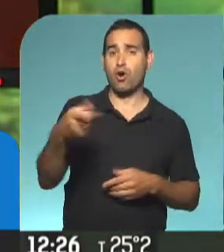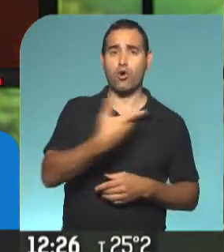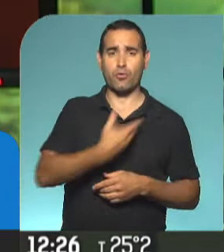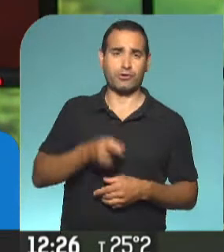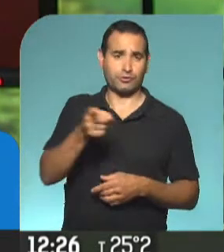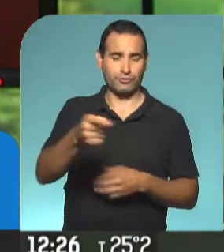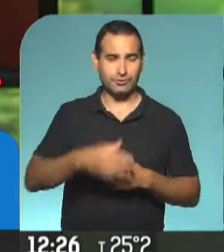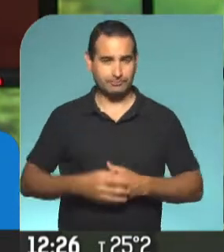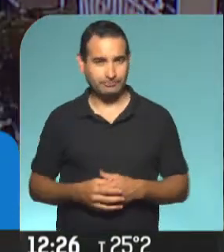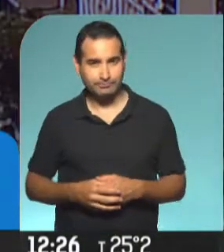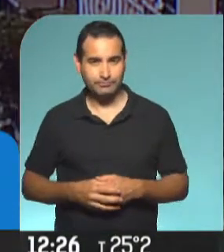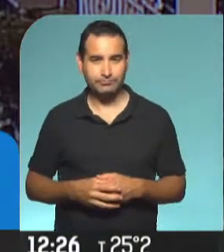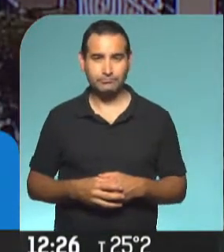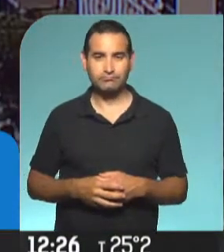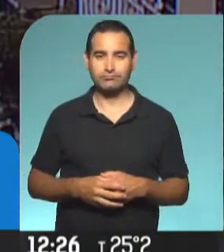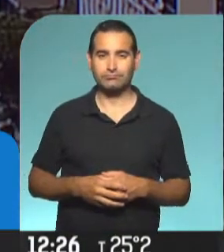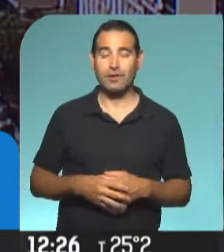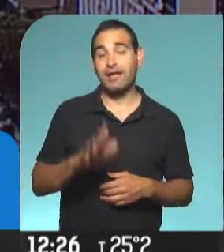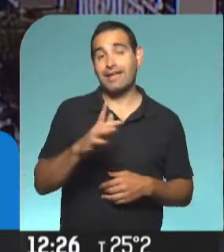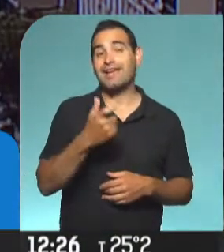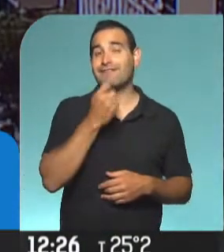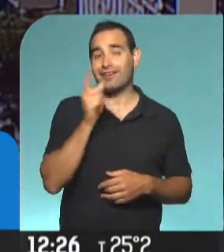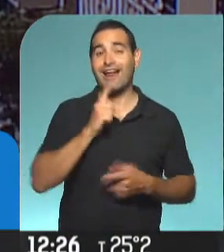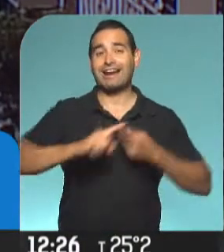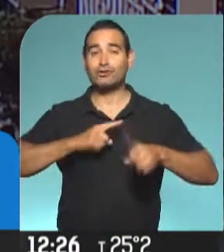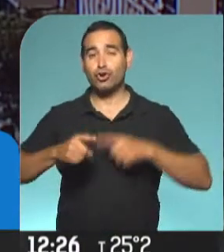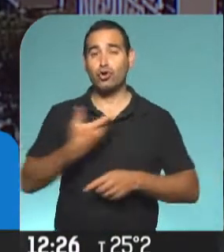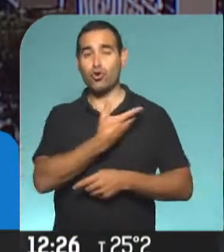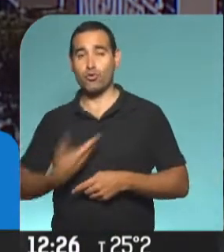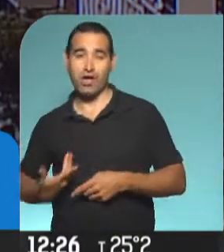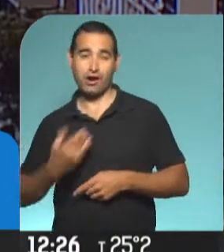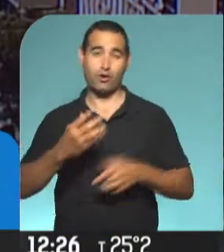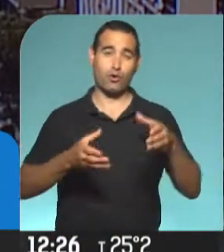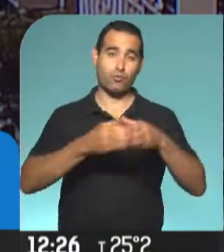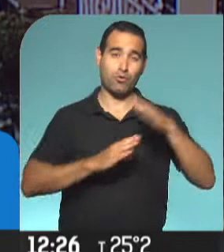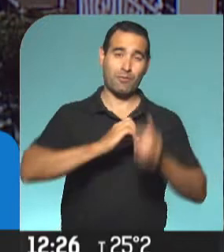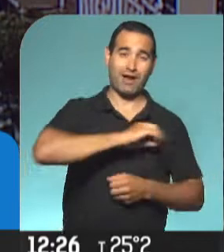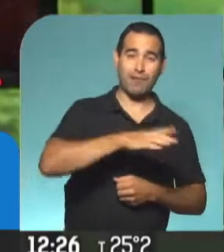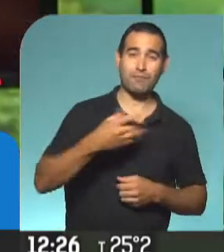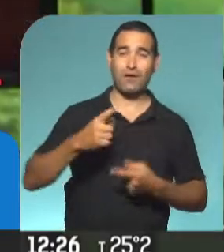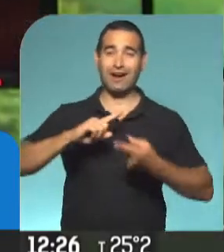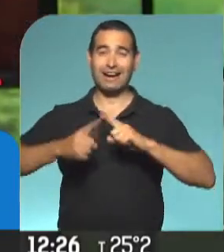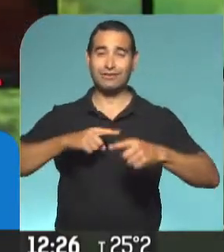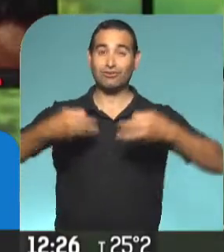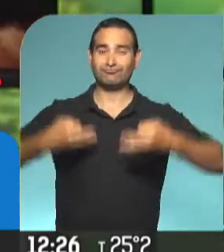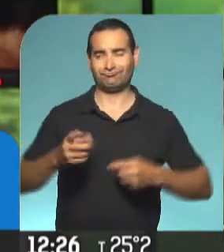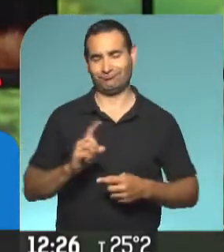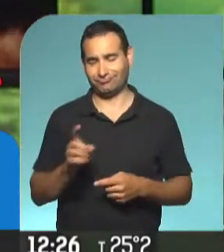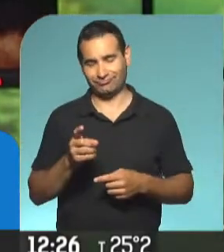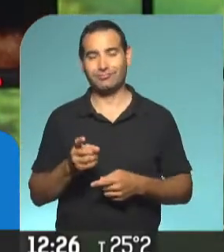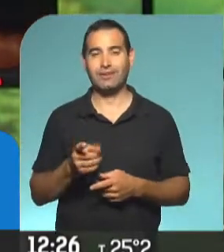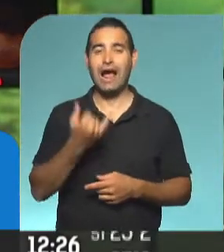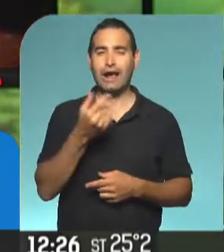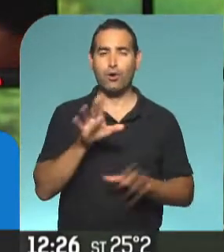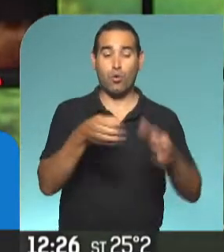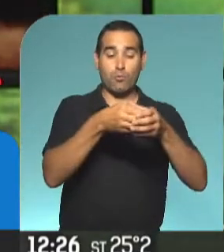con respecto a esto nunca interpretamos que iba a ser fácil la relación del gobierno con la mesa está claro por lo menos hay un sector de la mesa de enlace que